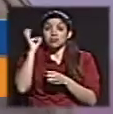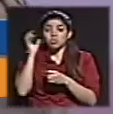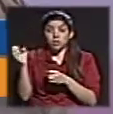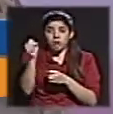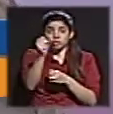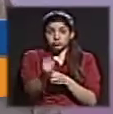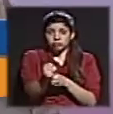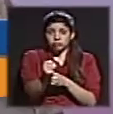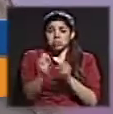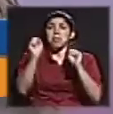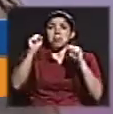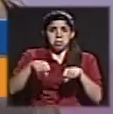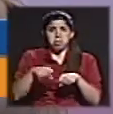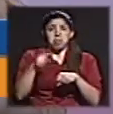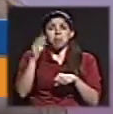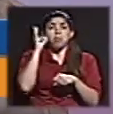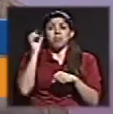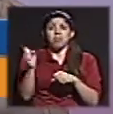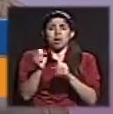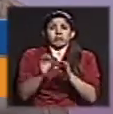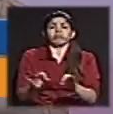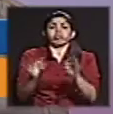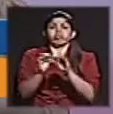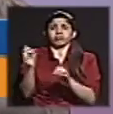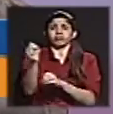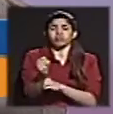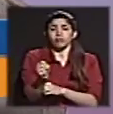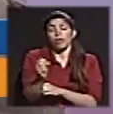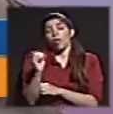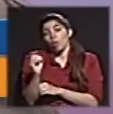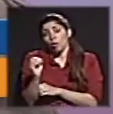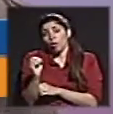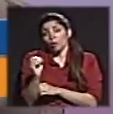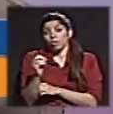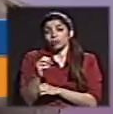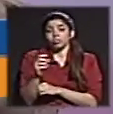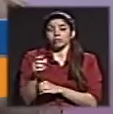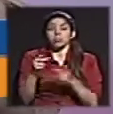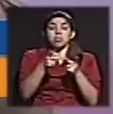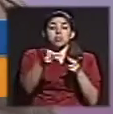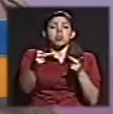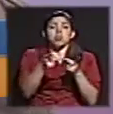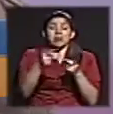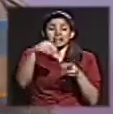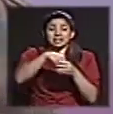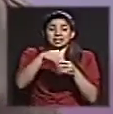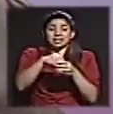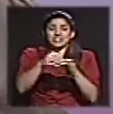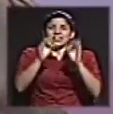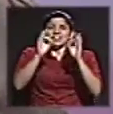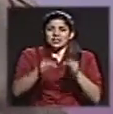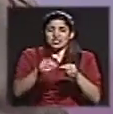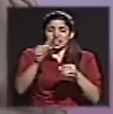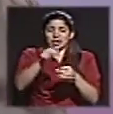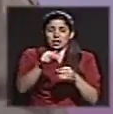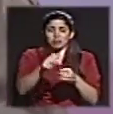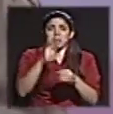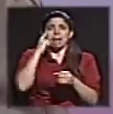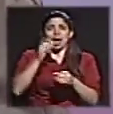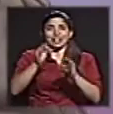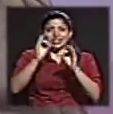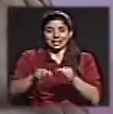caso, pueden poner a una mujer incondicional o ponen en los puestos definitivos,